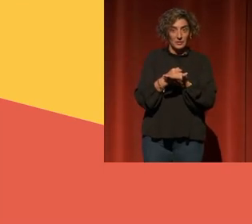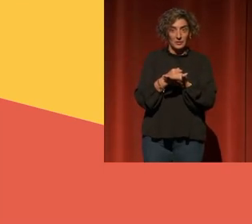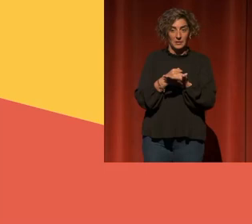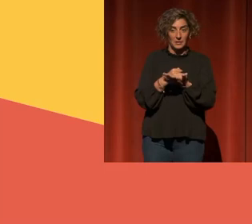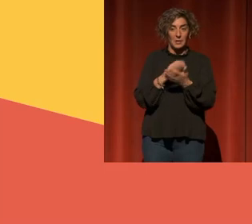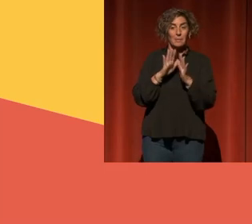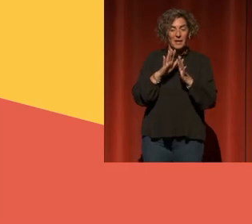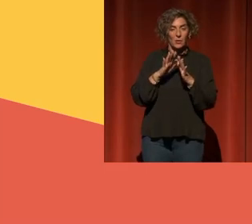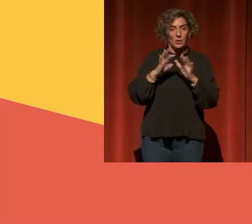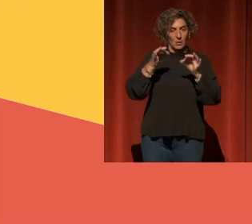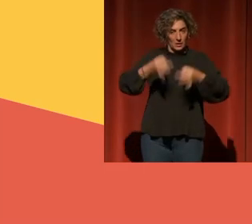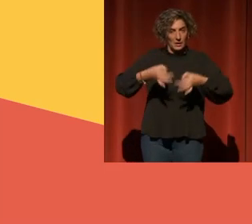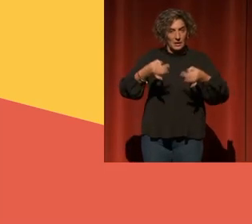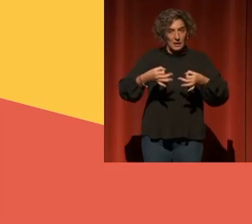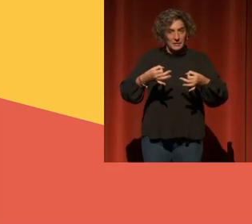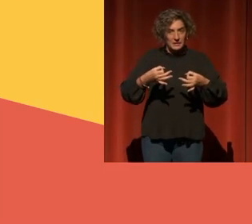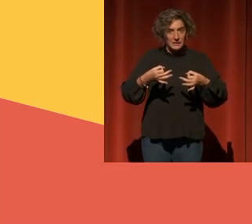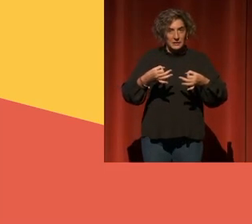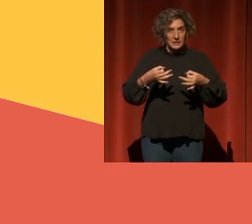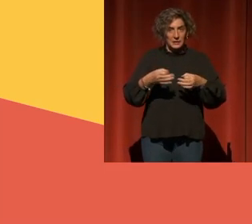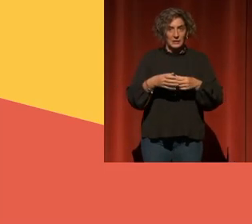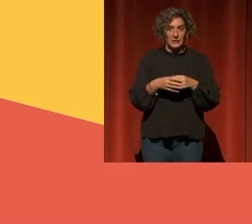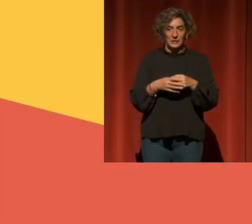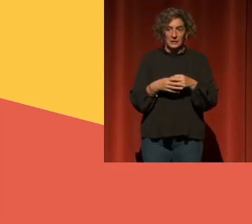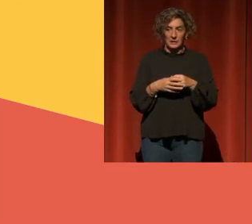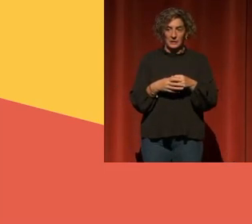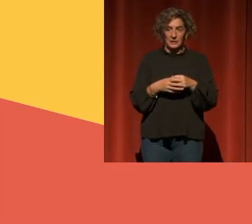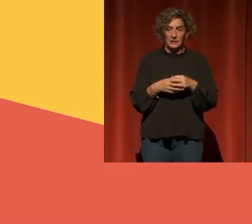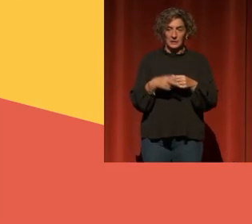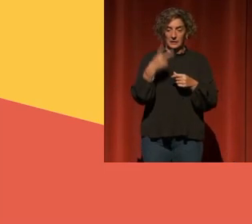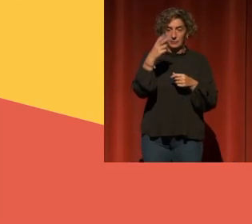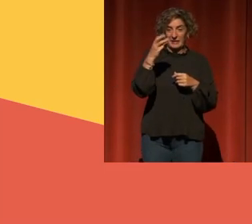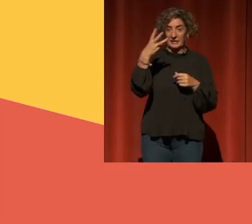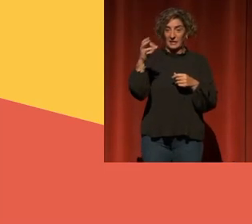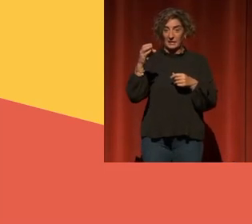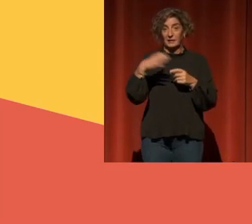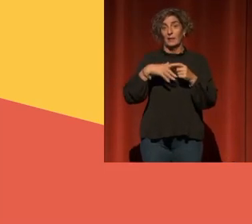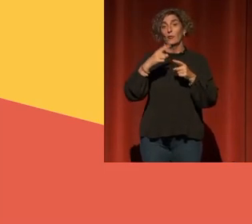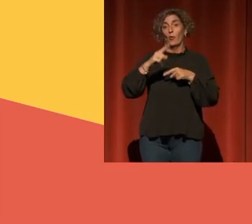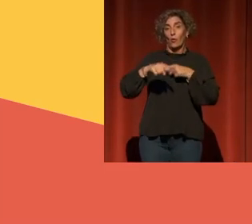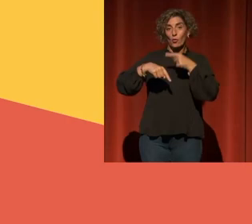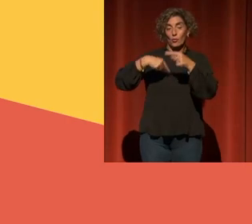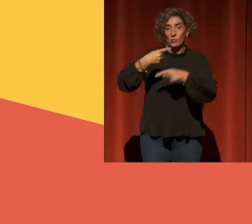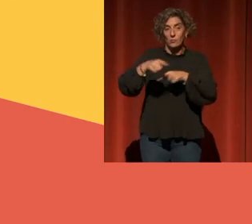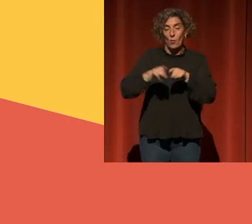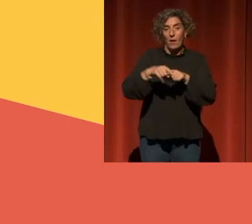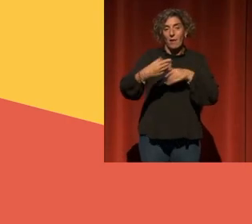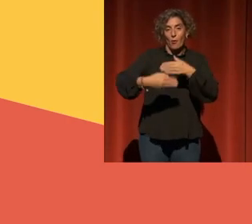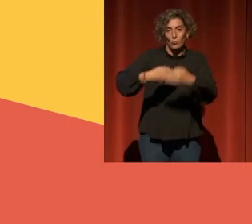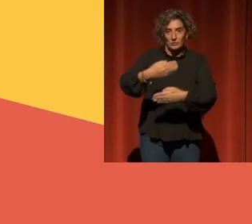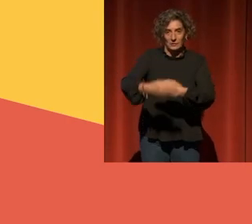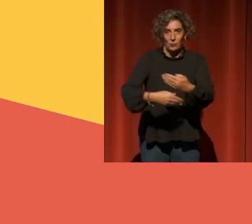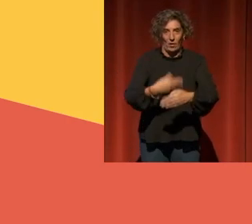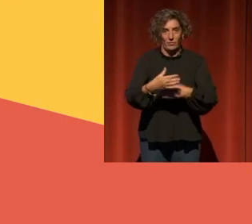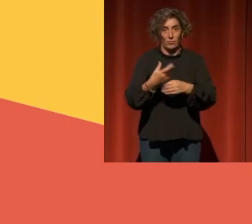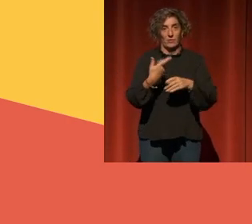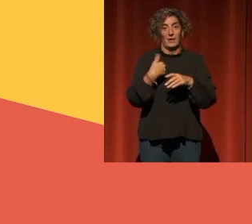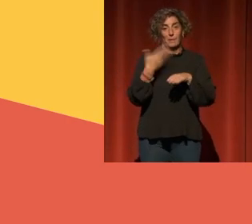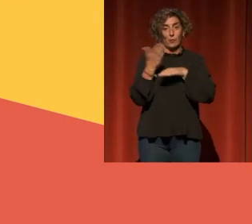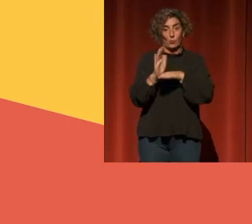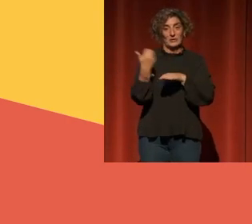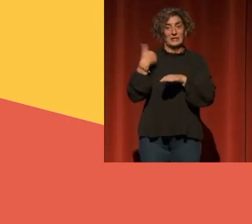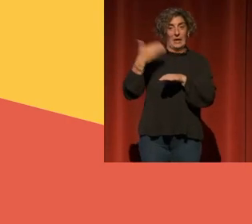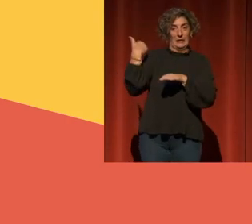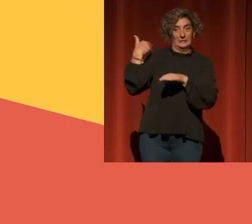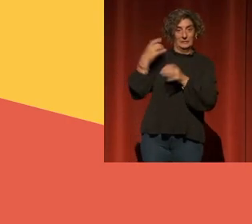sin embargo bueno public libr 2030 es continuadora de muchas de las propuestas que surgieron